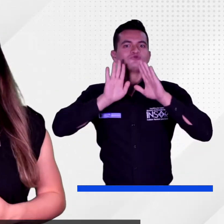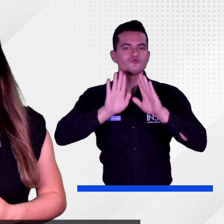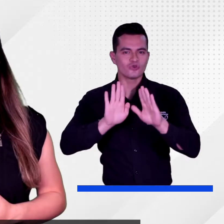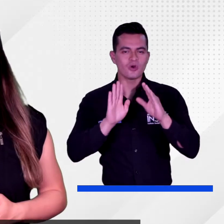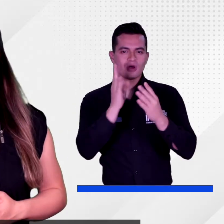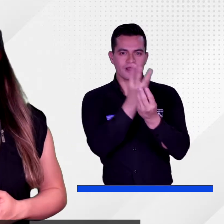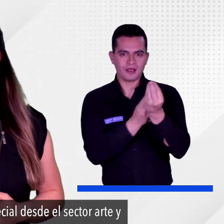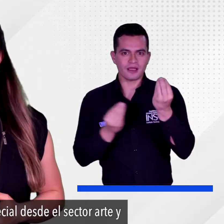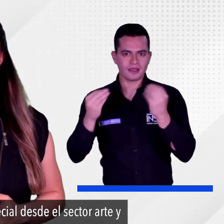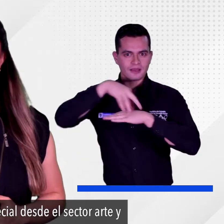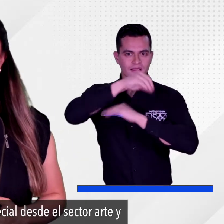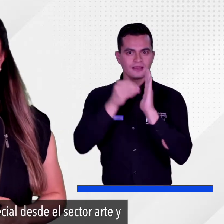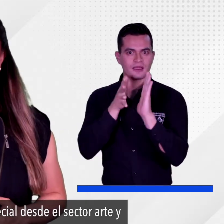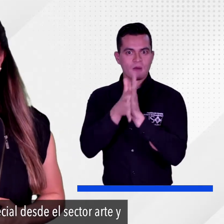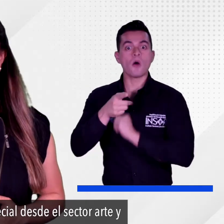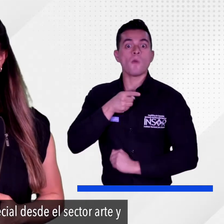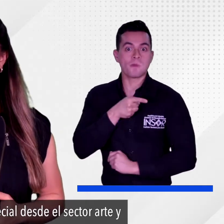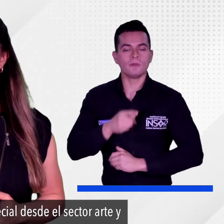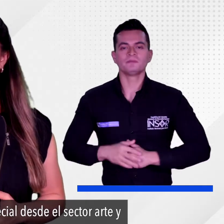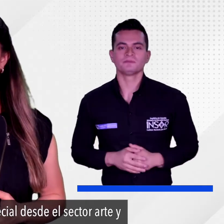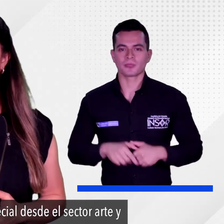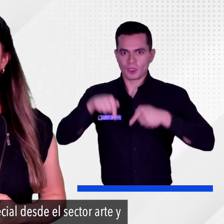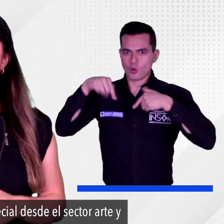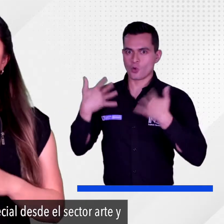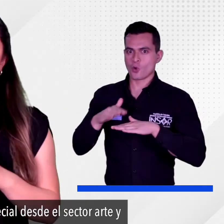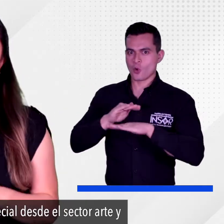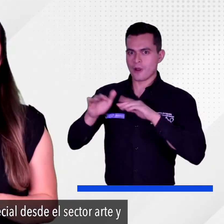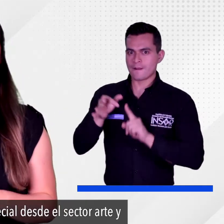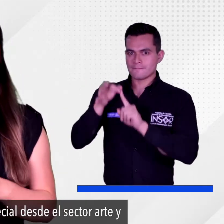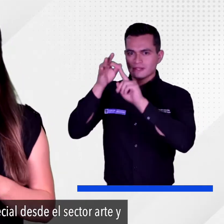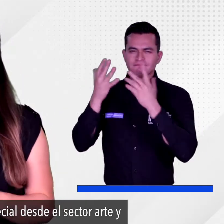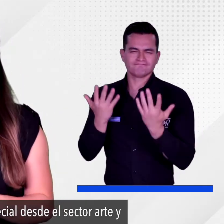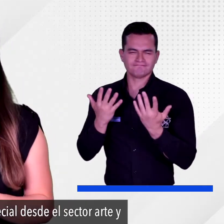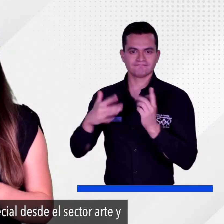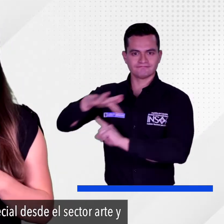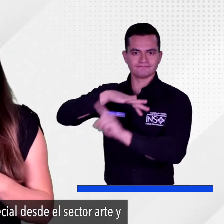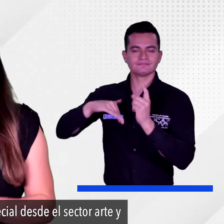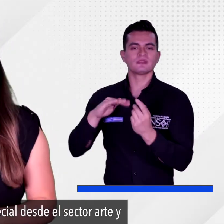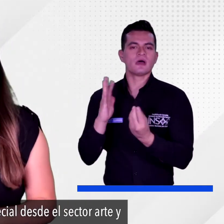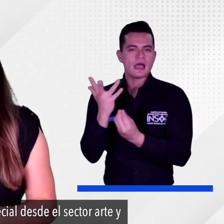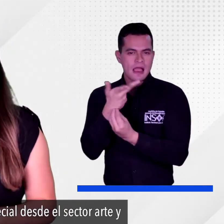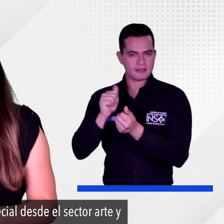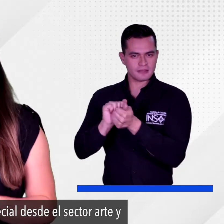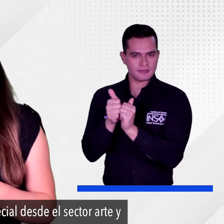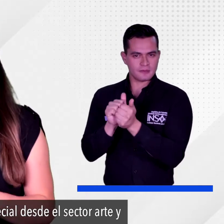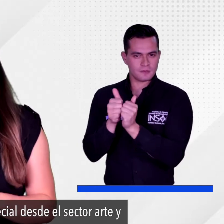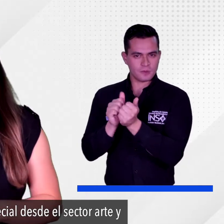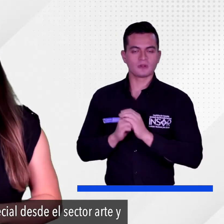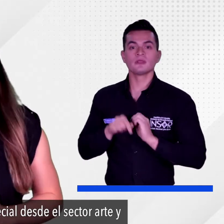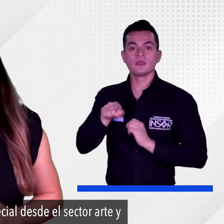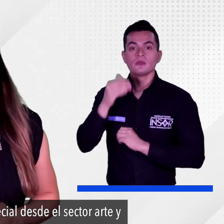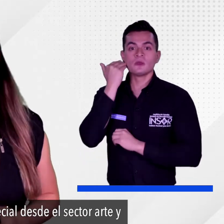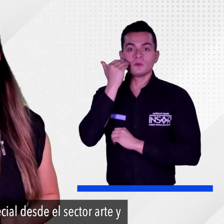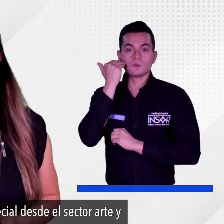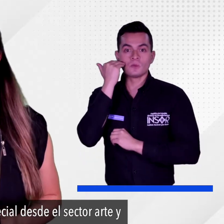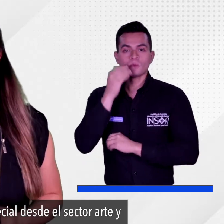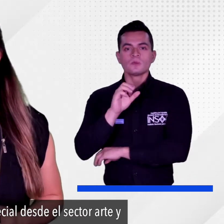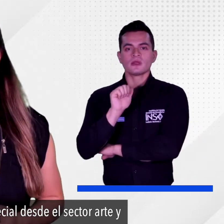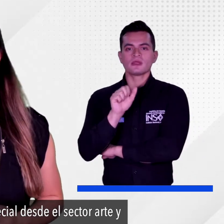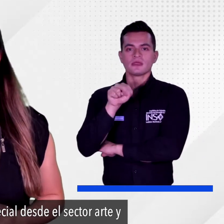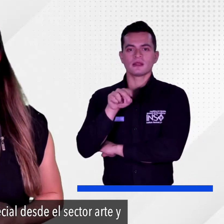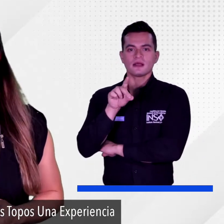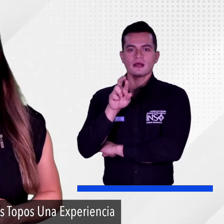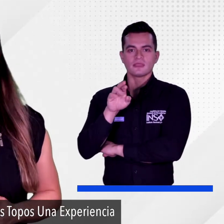Insorlab. El día de hoy tenemos una invitada especial desde el sector arte y deporte. Ella es Andrea